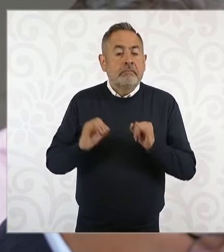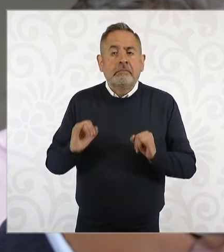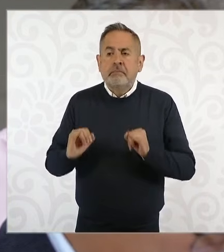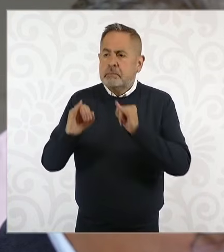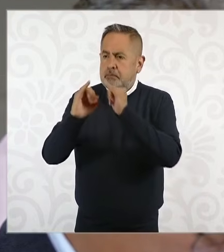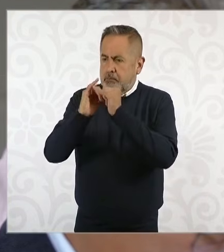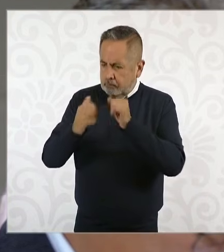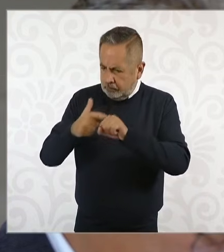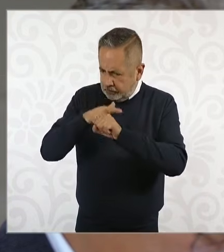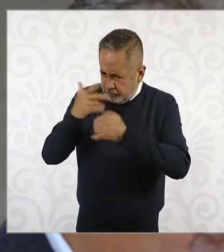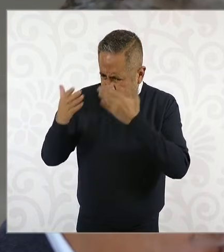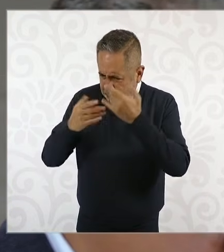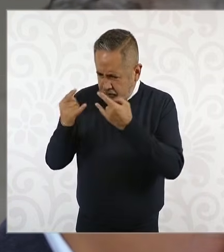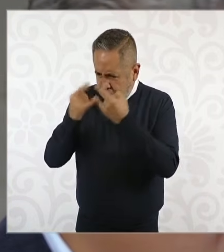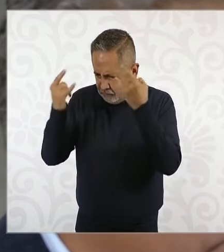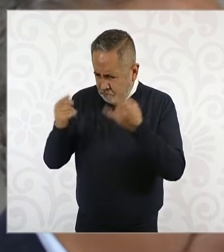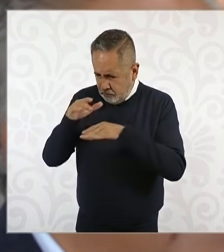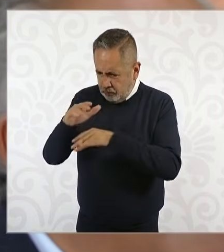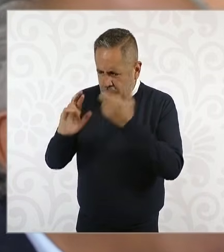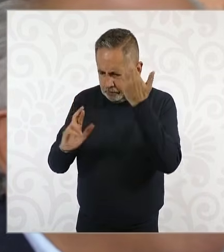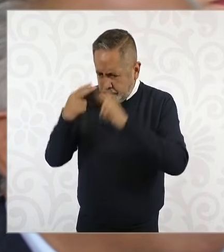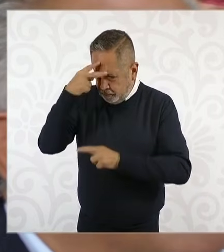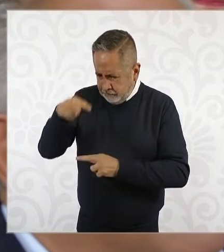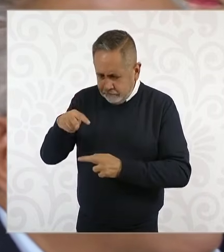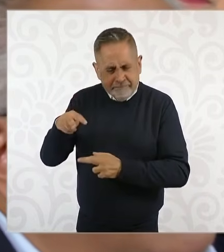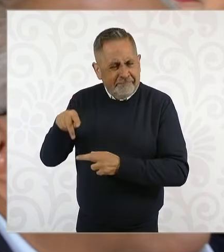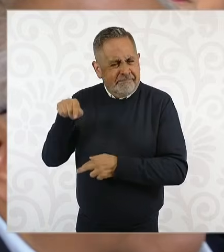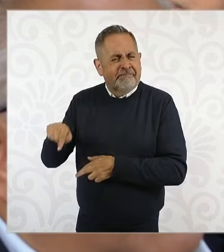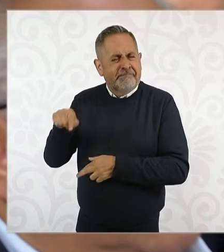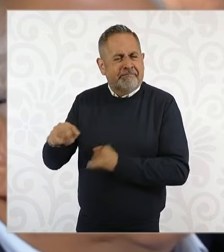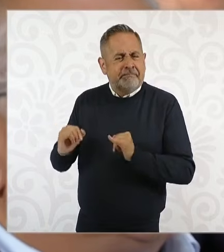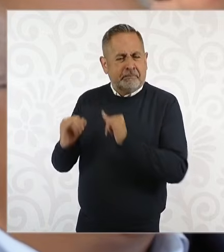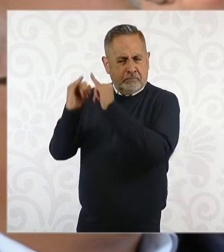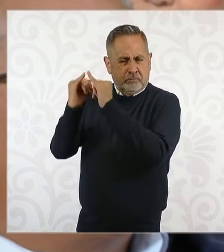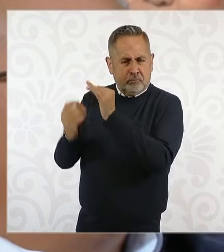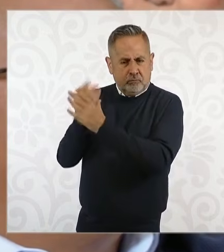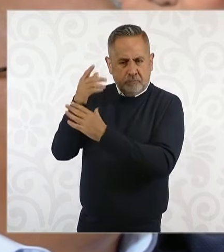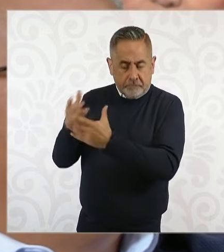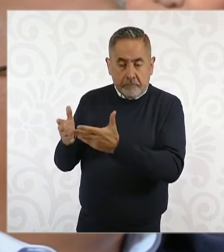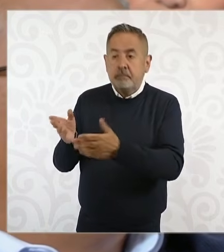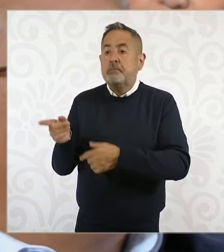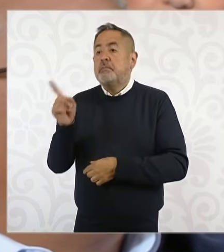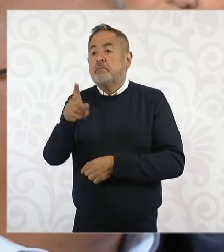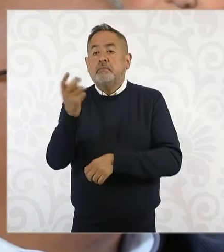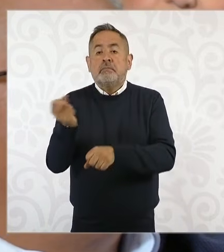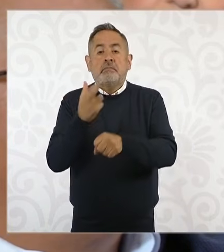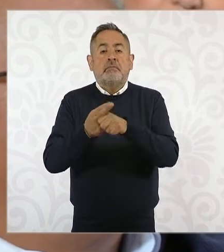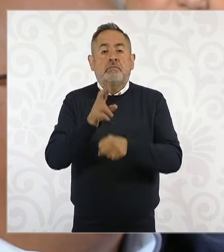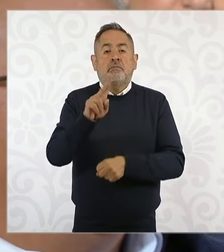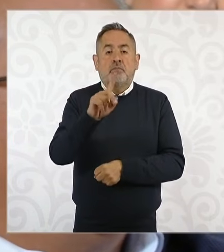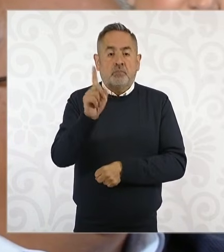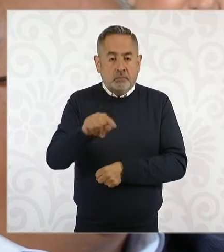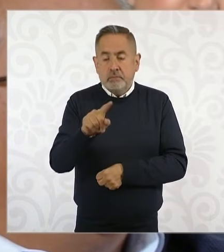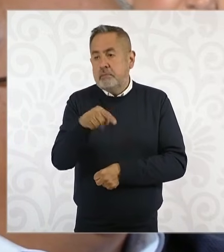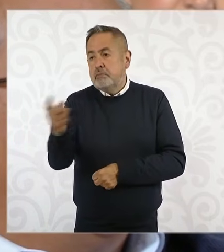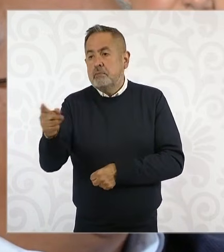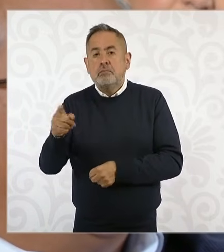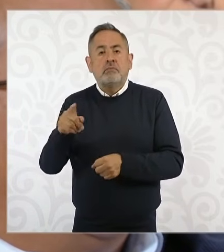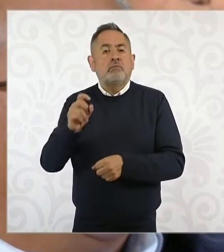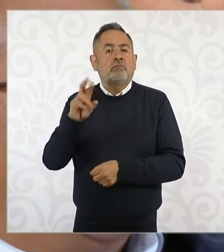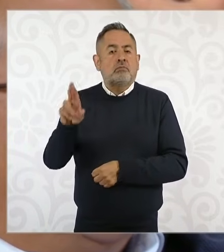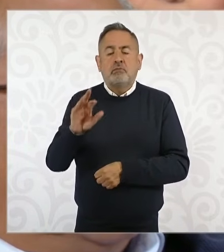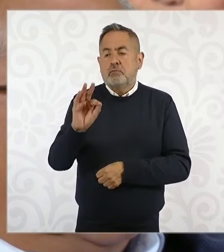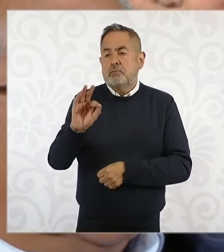Estudios Históricos sobre las Revoluciones Mexicanas, y en ese momento tanto la Secretaría Ruiz como el doctor Felipe Ávila hablaron